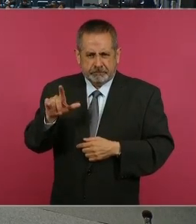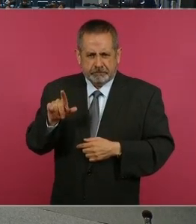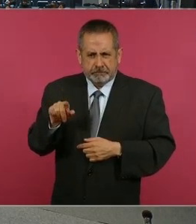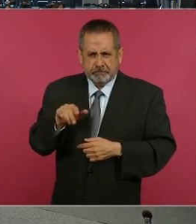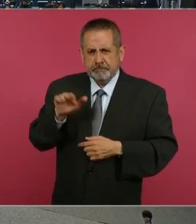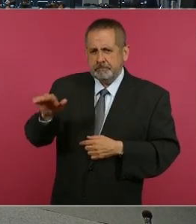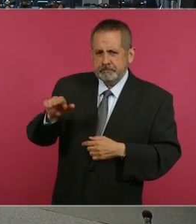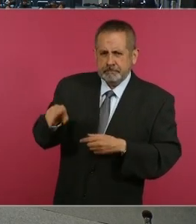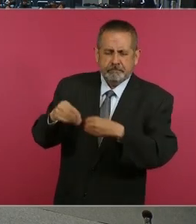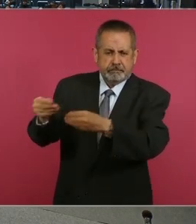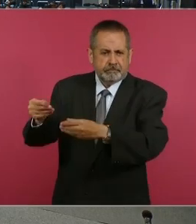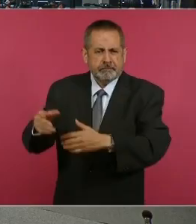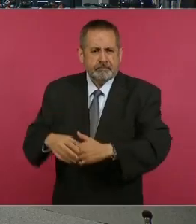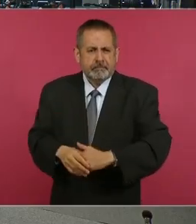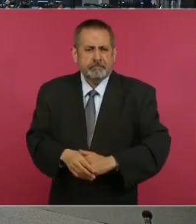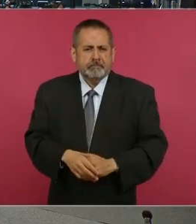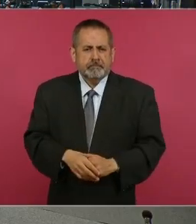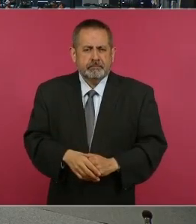que